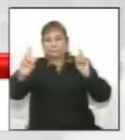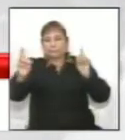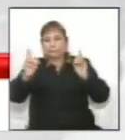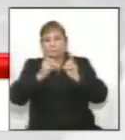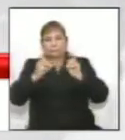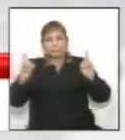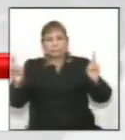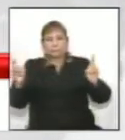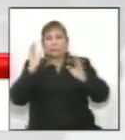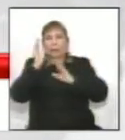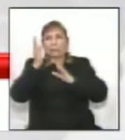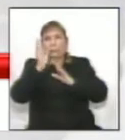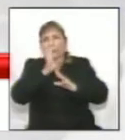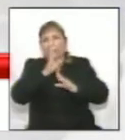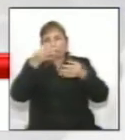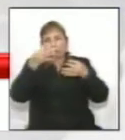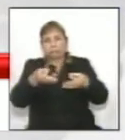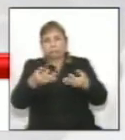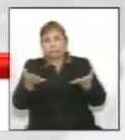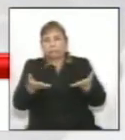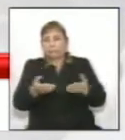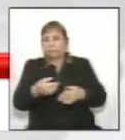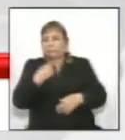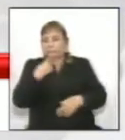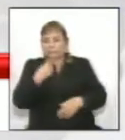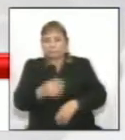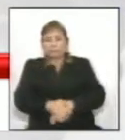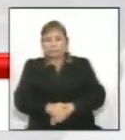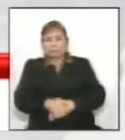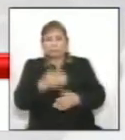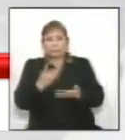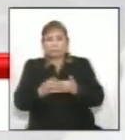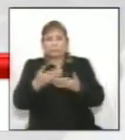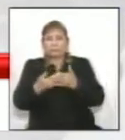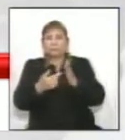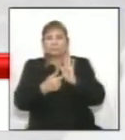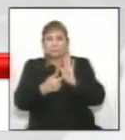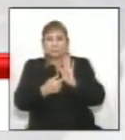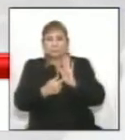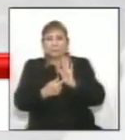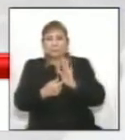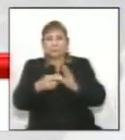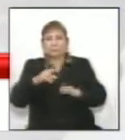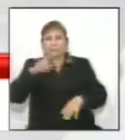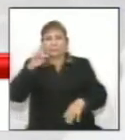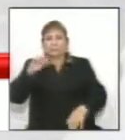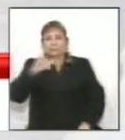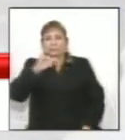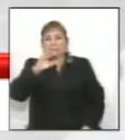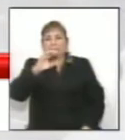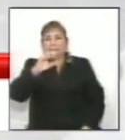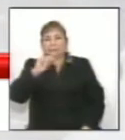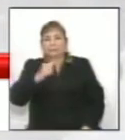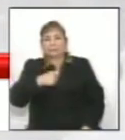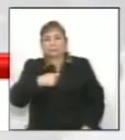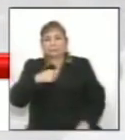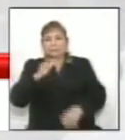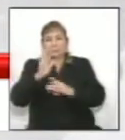los discursos y la realidad. Y eso lo constatamos en la región Ica, a la que